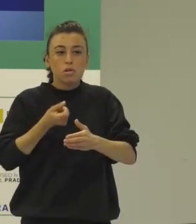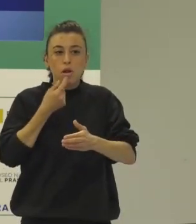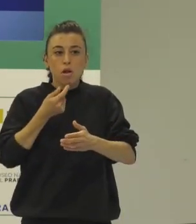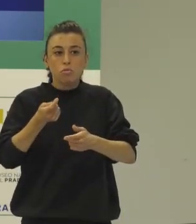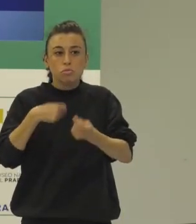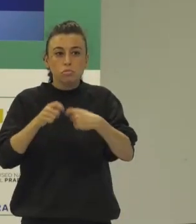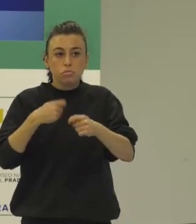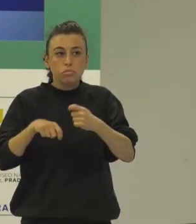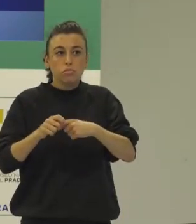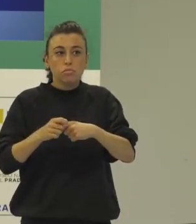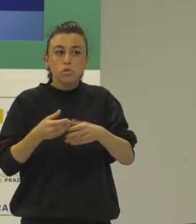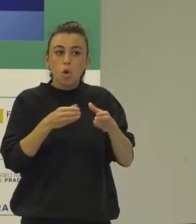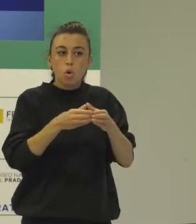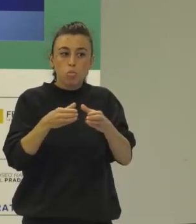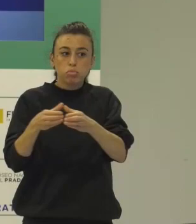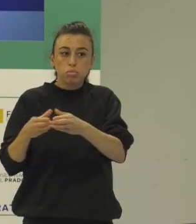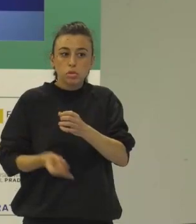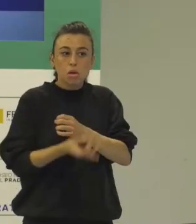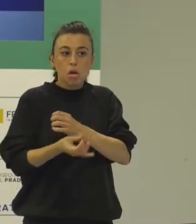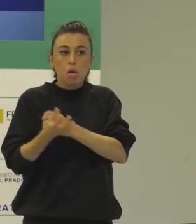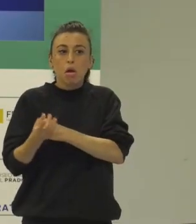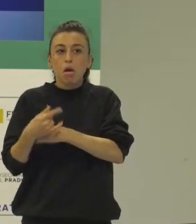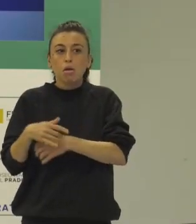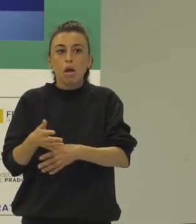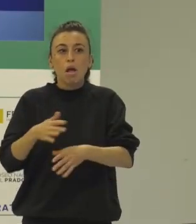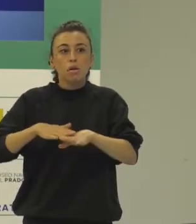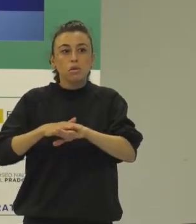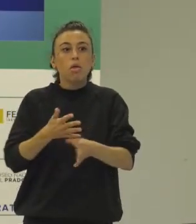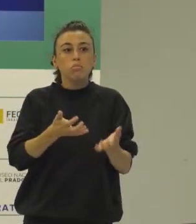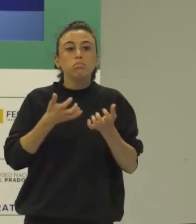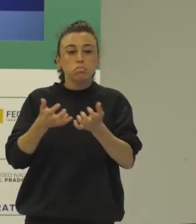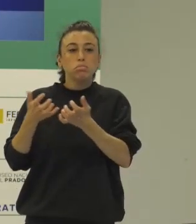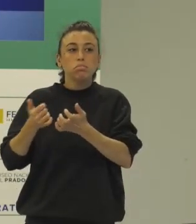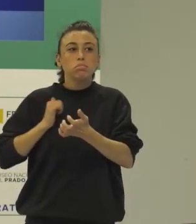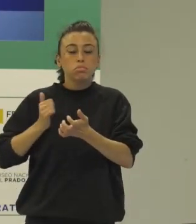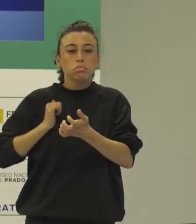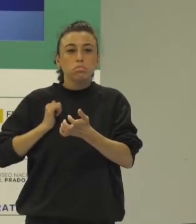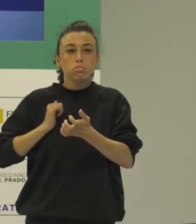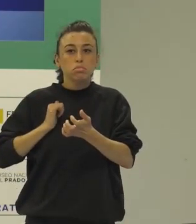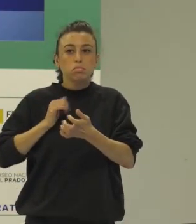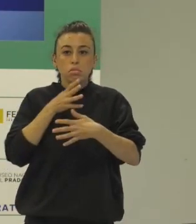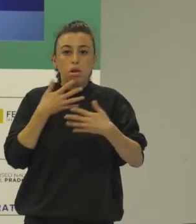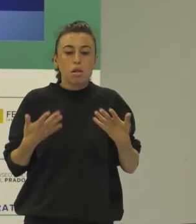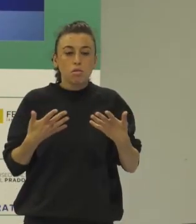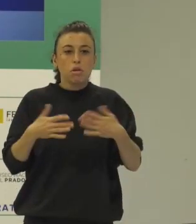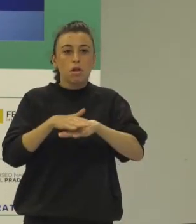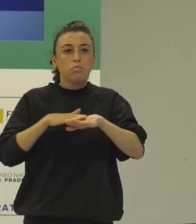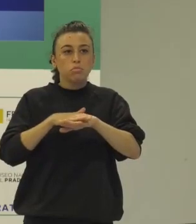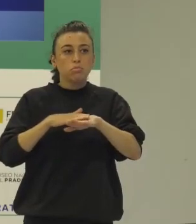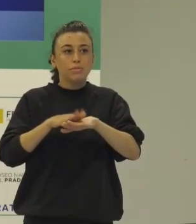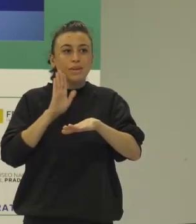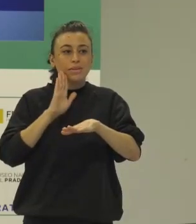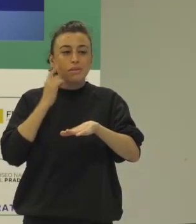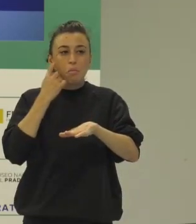emergentes que se están beneficiando del Estado. A estas alturas, la ocupación del Estado de estas mafias